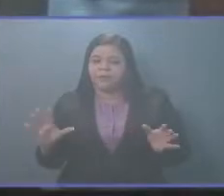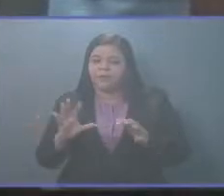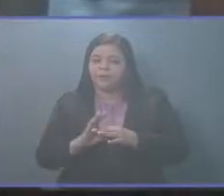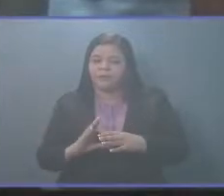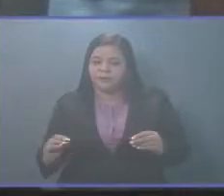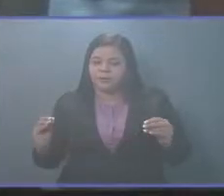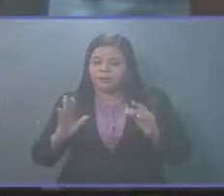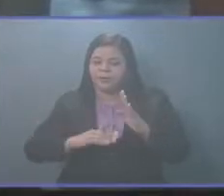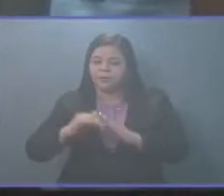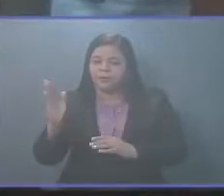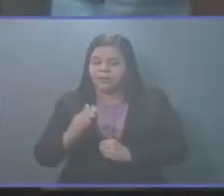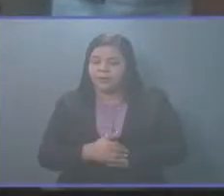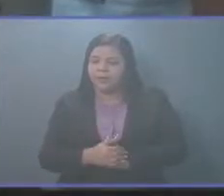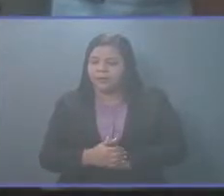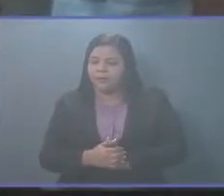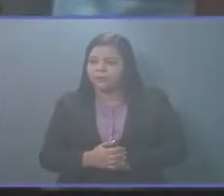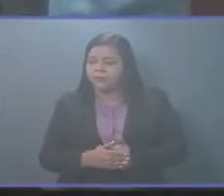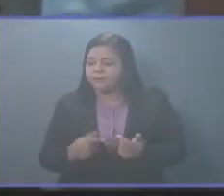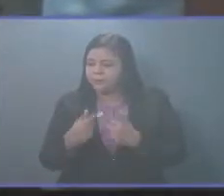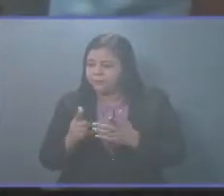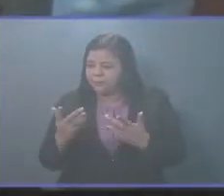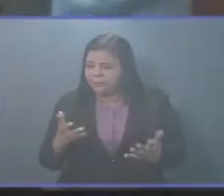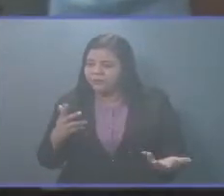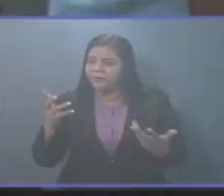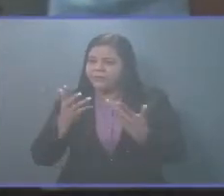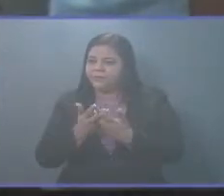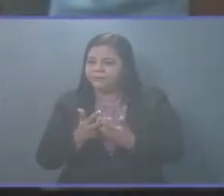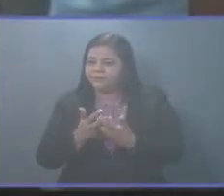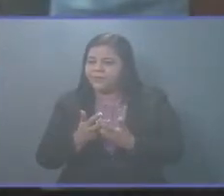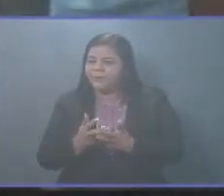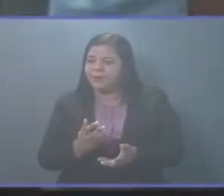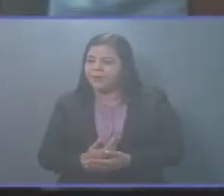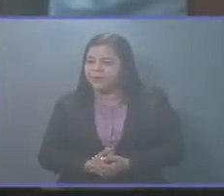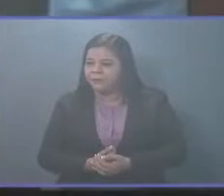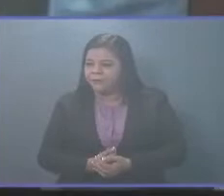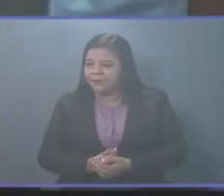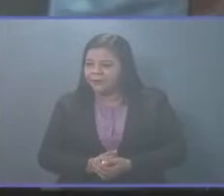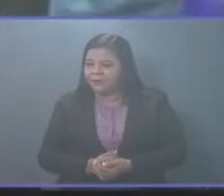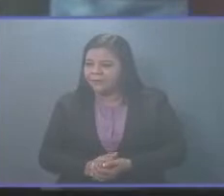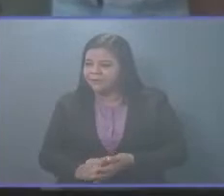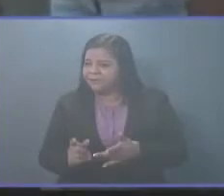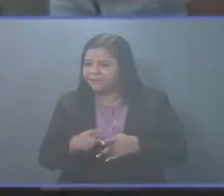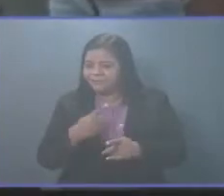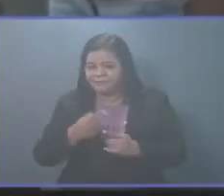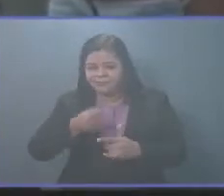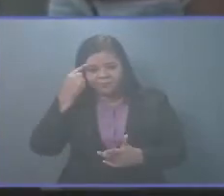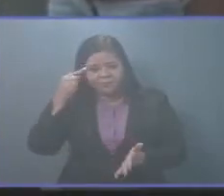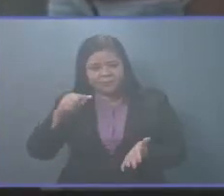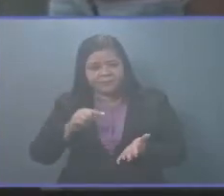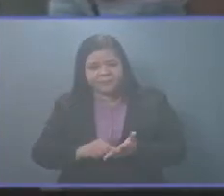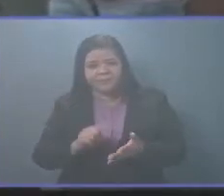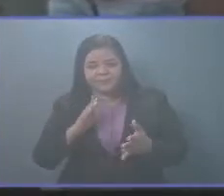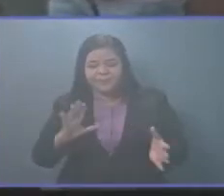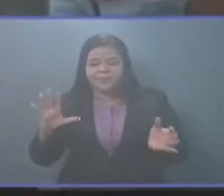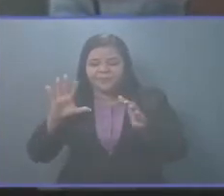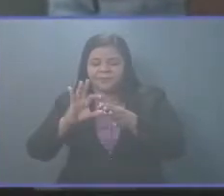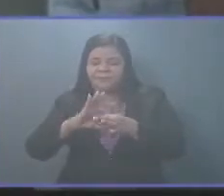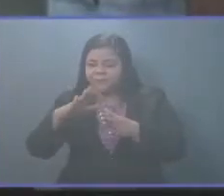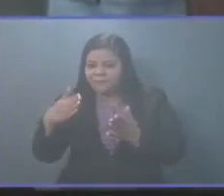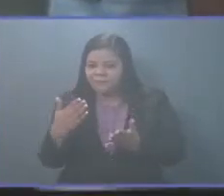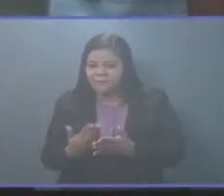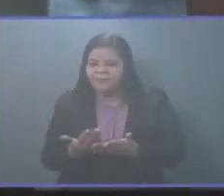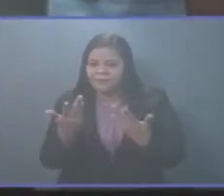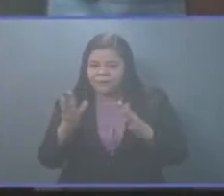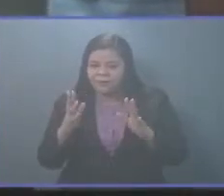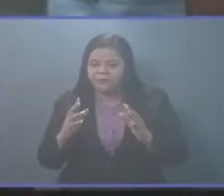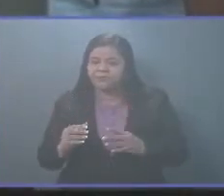los fondos. Y por otro lado, o una competencia que ustedes